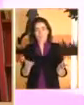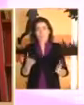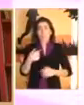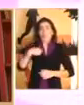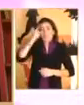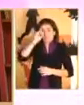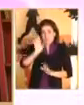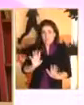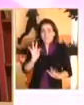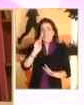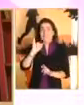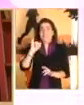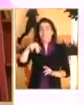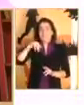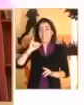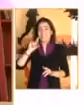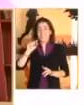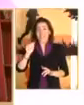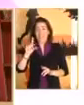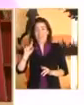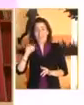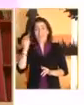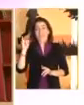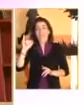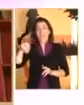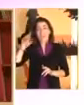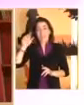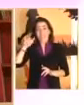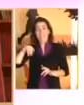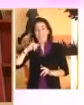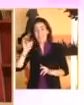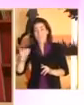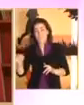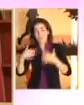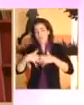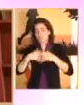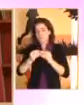cabo, porque como está entre Pinto y Valdemoro, pues igual